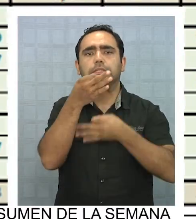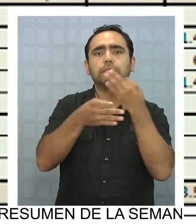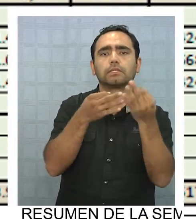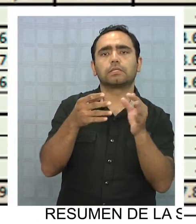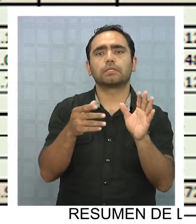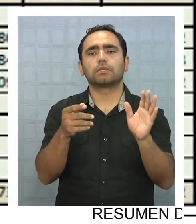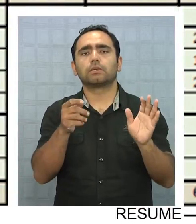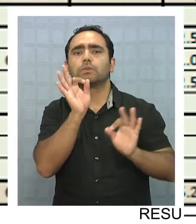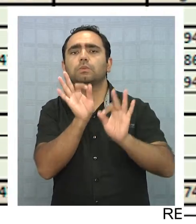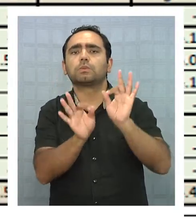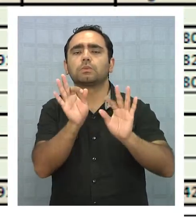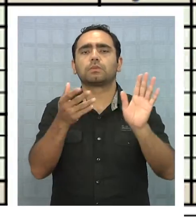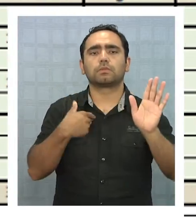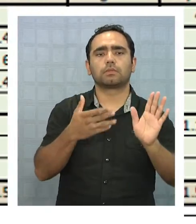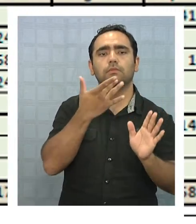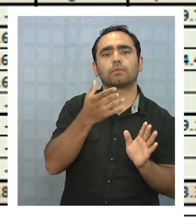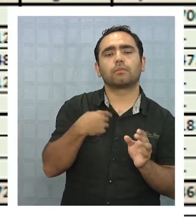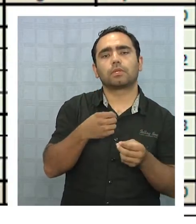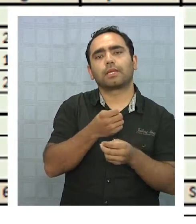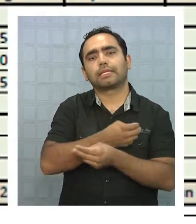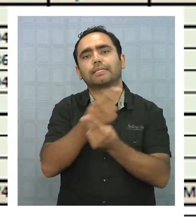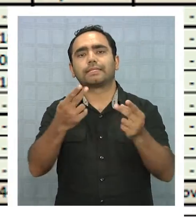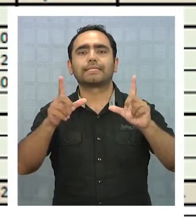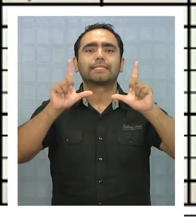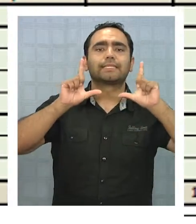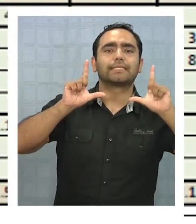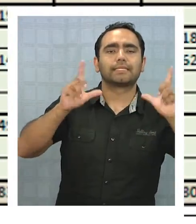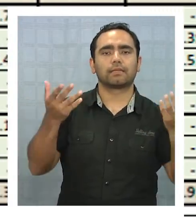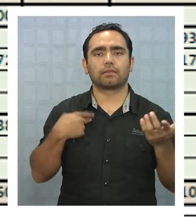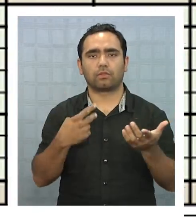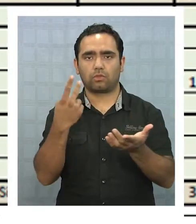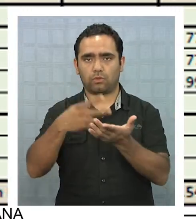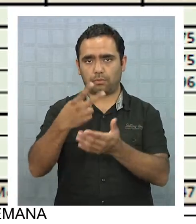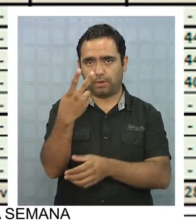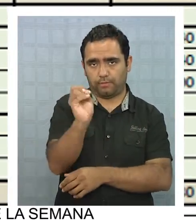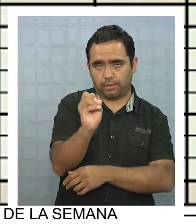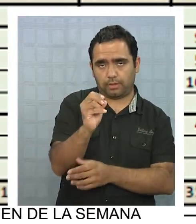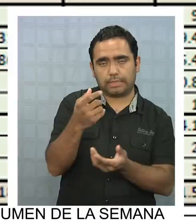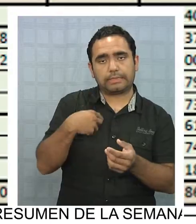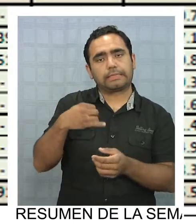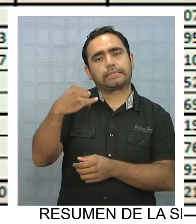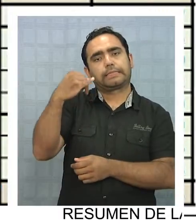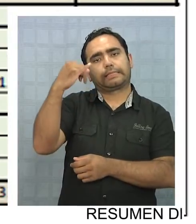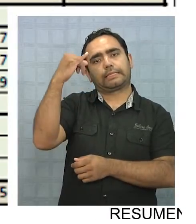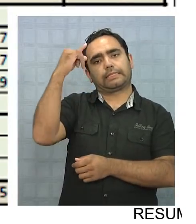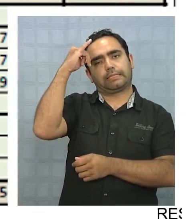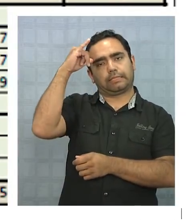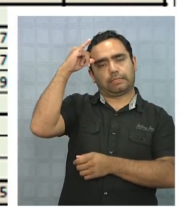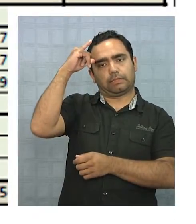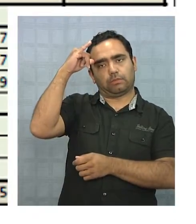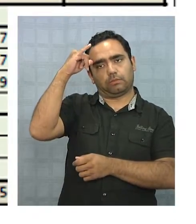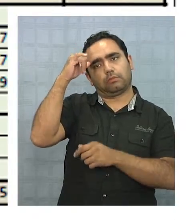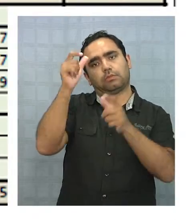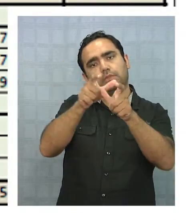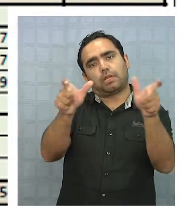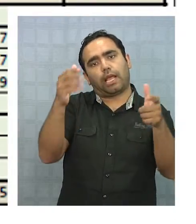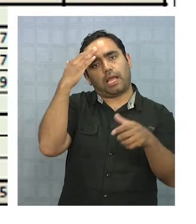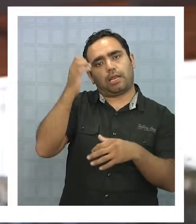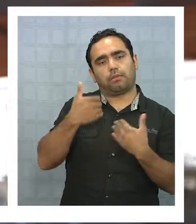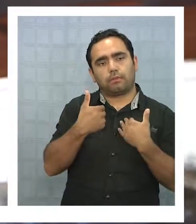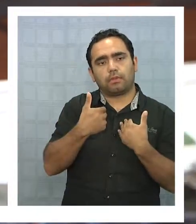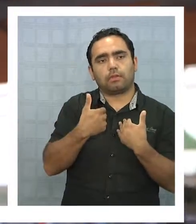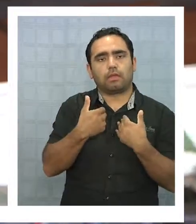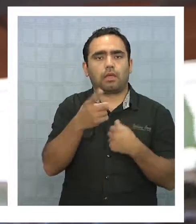periplos como una evidente campaña para la alcaldía el año 2020, pide perdón para los que creyeron en él y que de